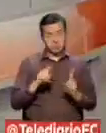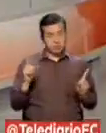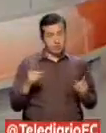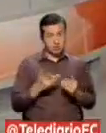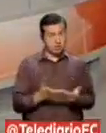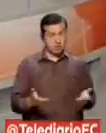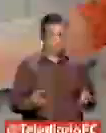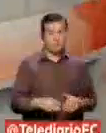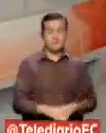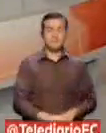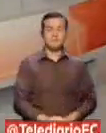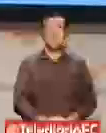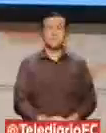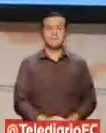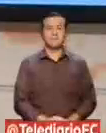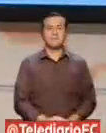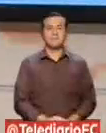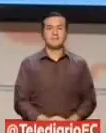ver,